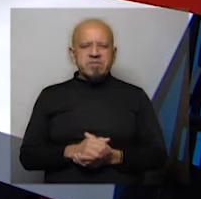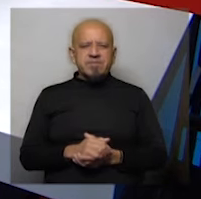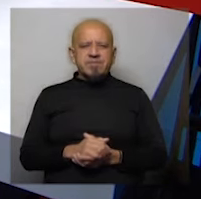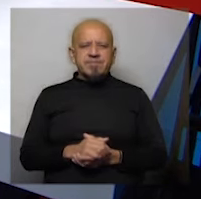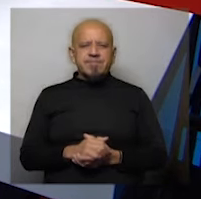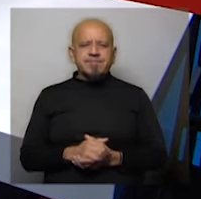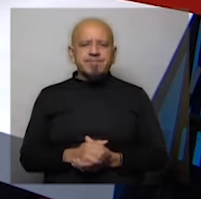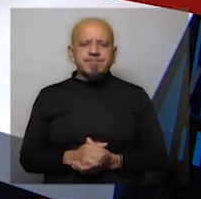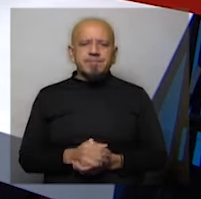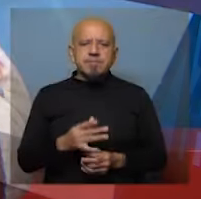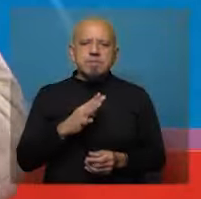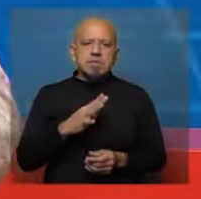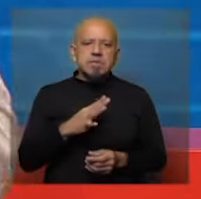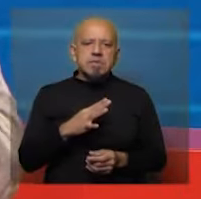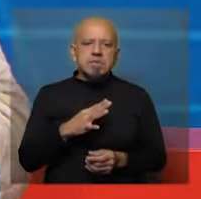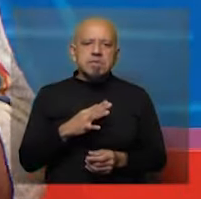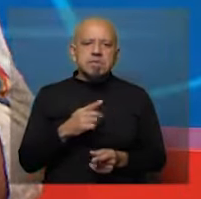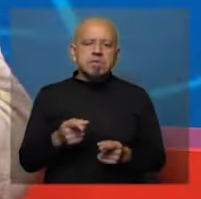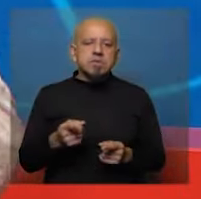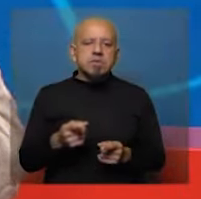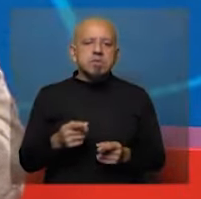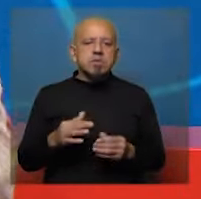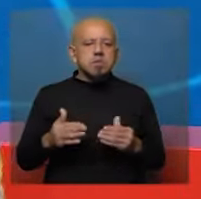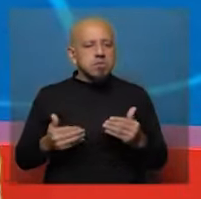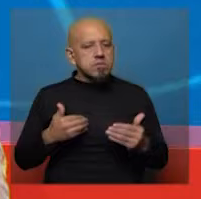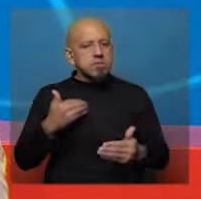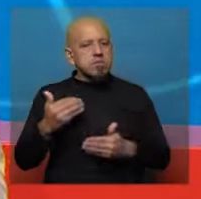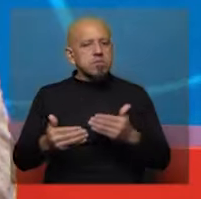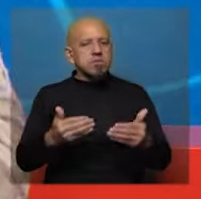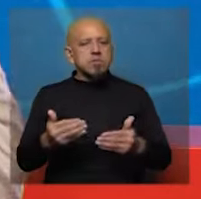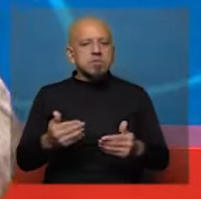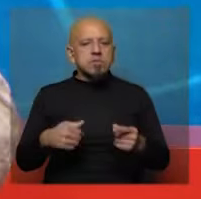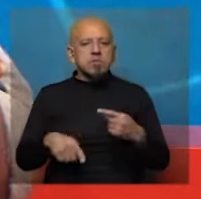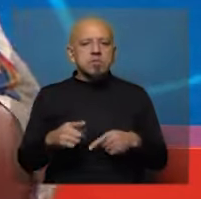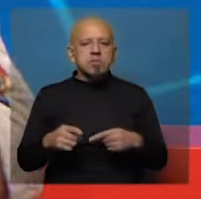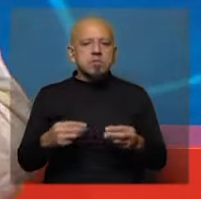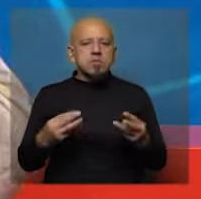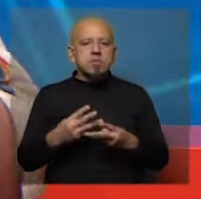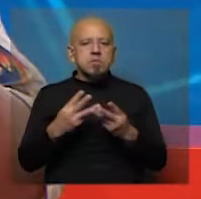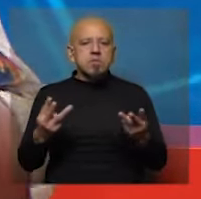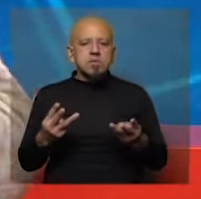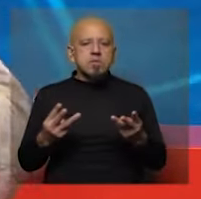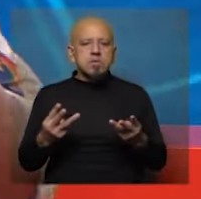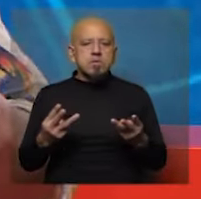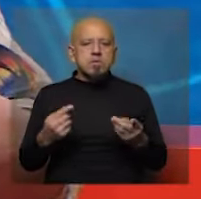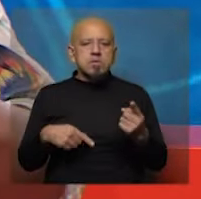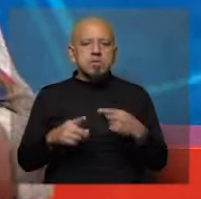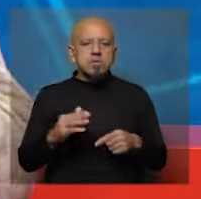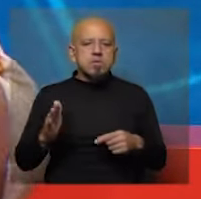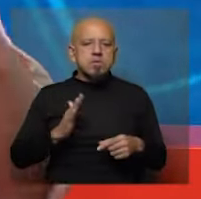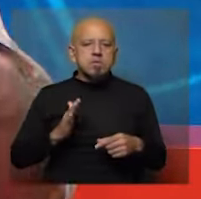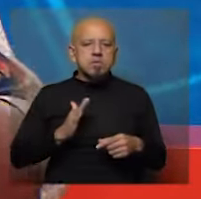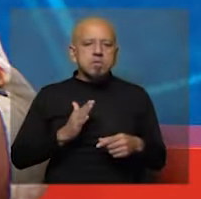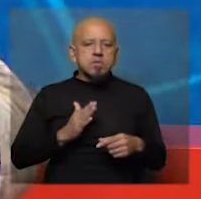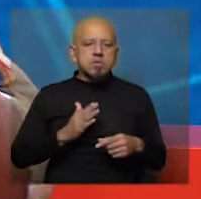hay hay Bueno hay una reacción al avance al Avance en general de las voces de las mujeres y